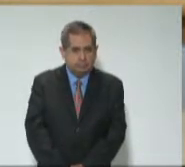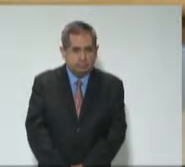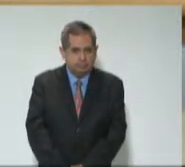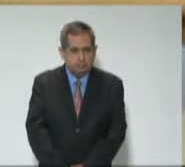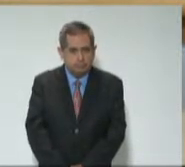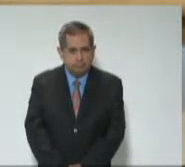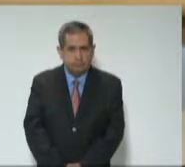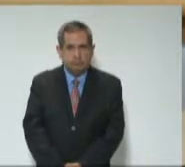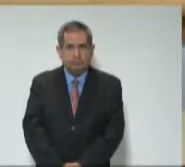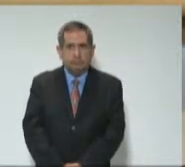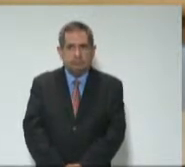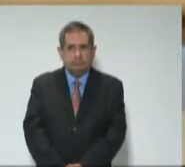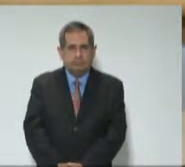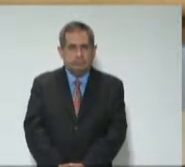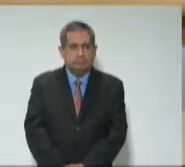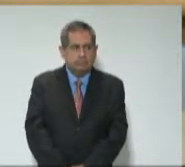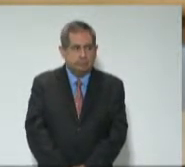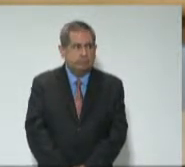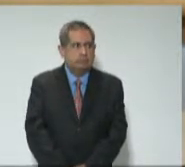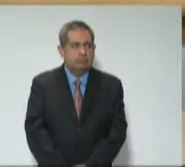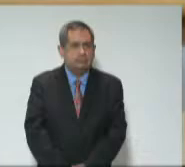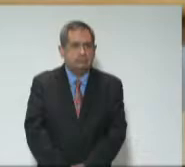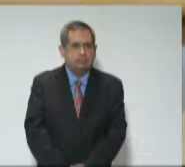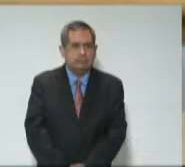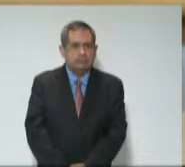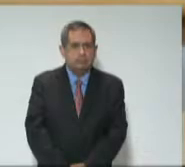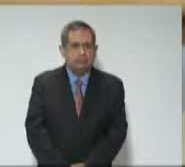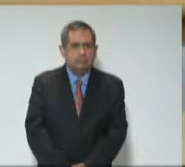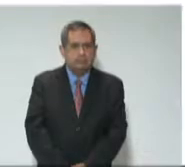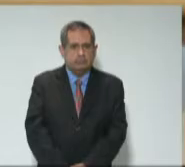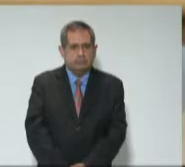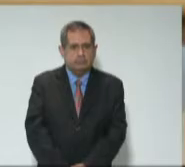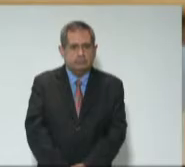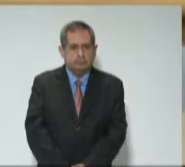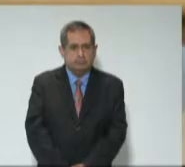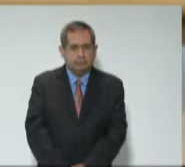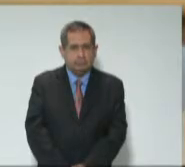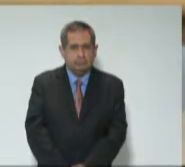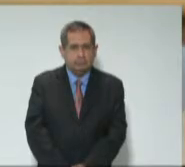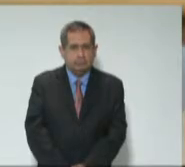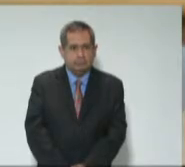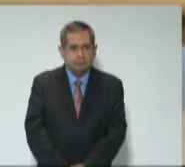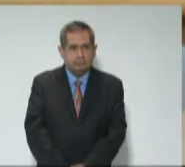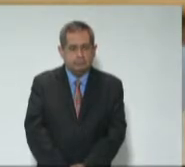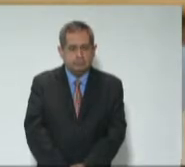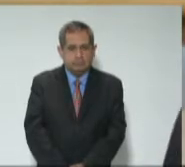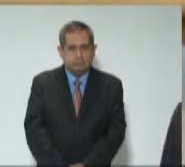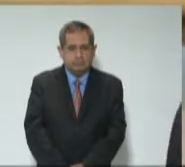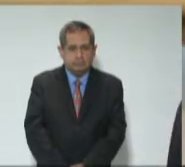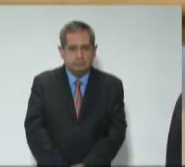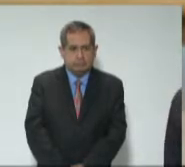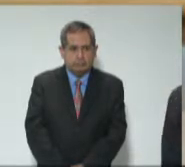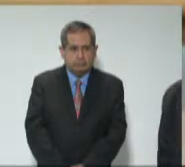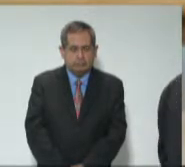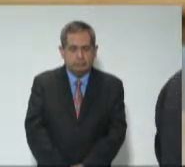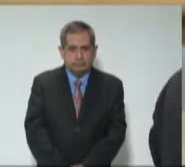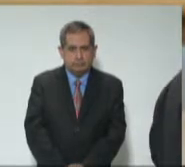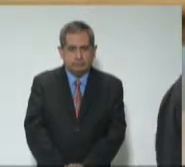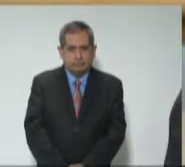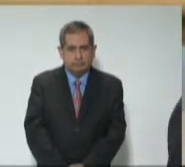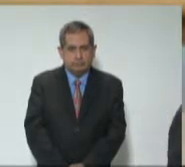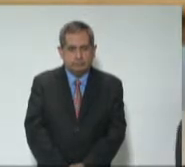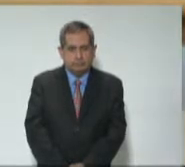de los datos personales y la la confidencialidad de los informantes esta pandemia del covid-19 generó